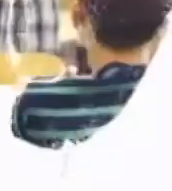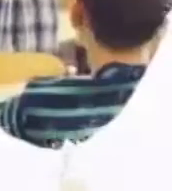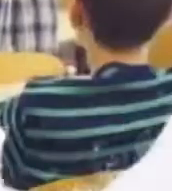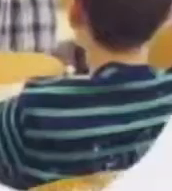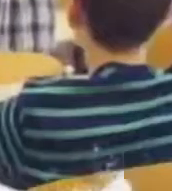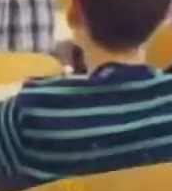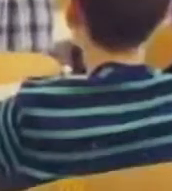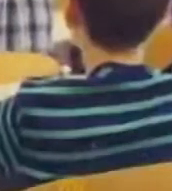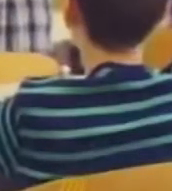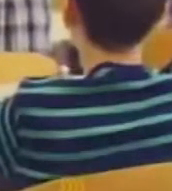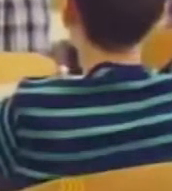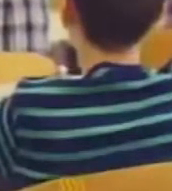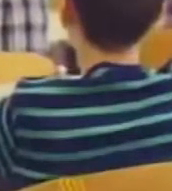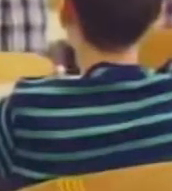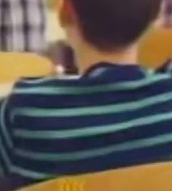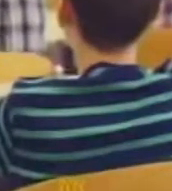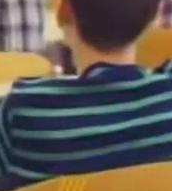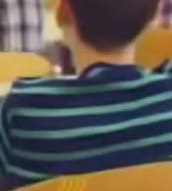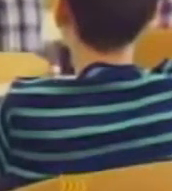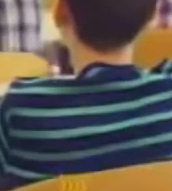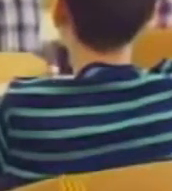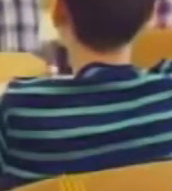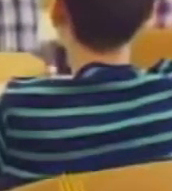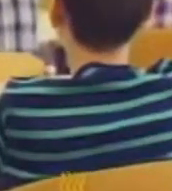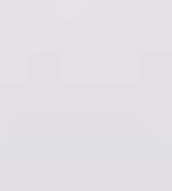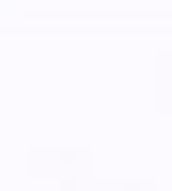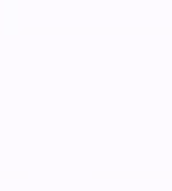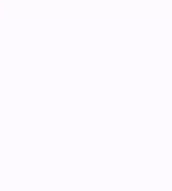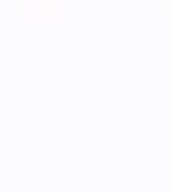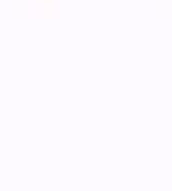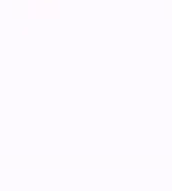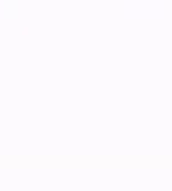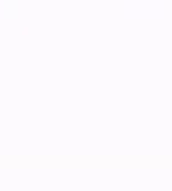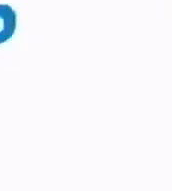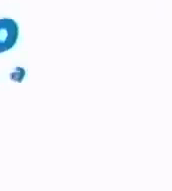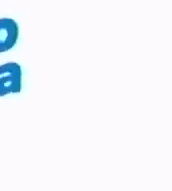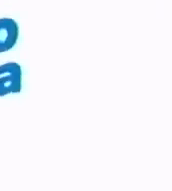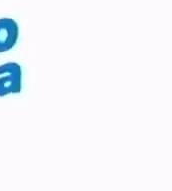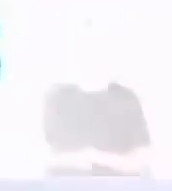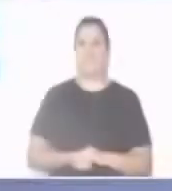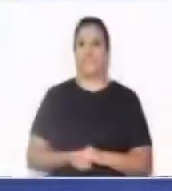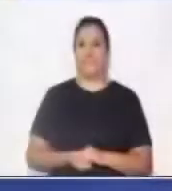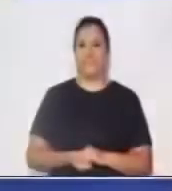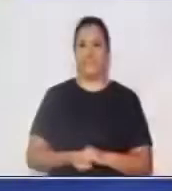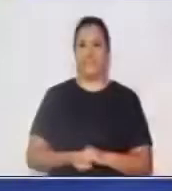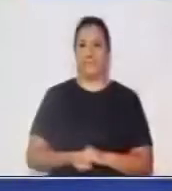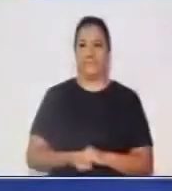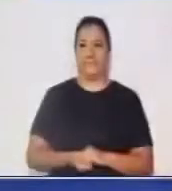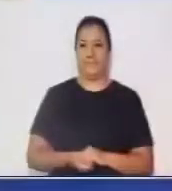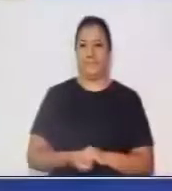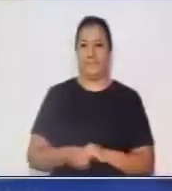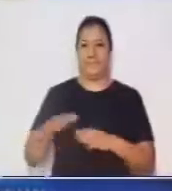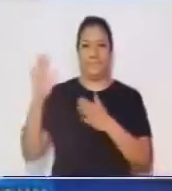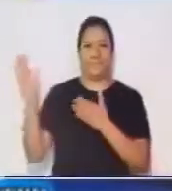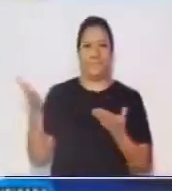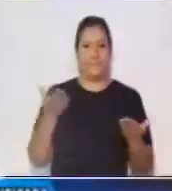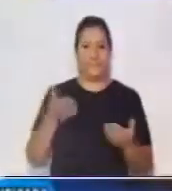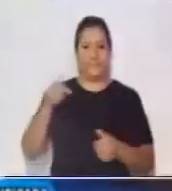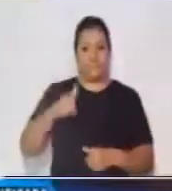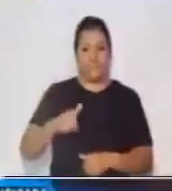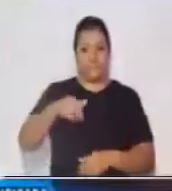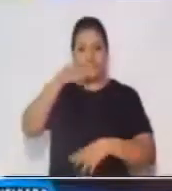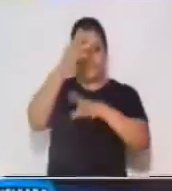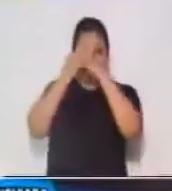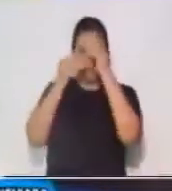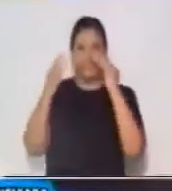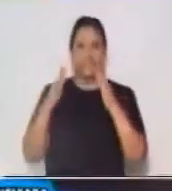cómo huele cuando estoy sin ti. Te necesito siempre junto a mí. Ay, cómo huele vivir sin ti, yeah.